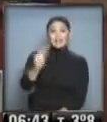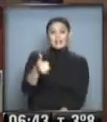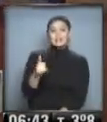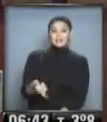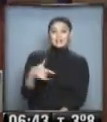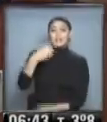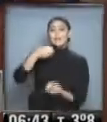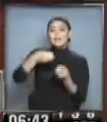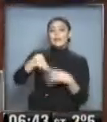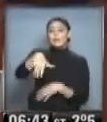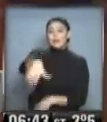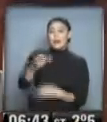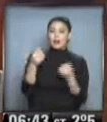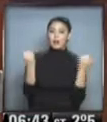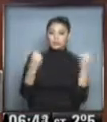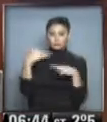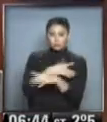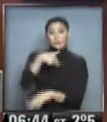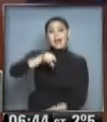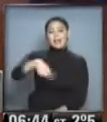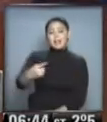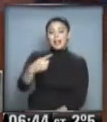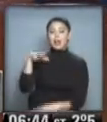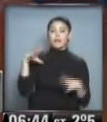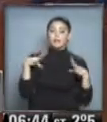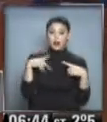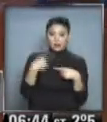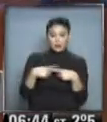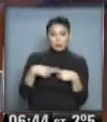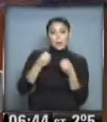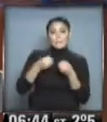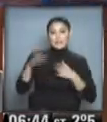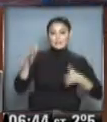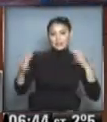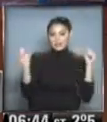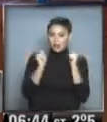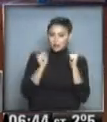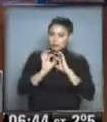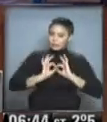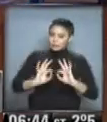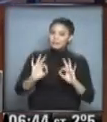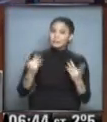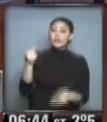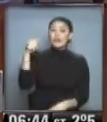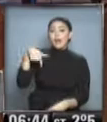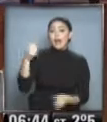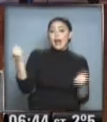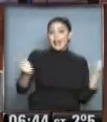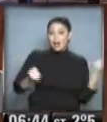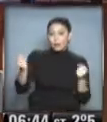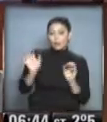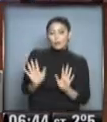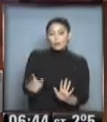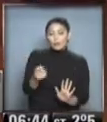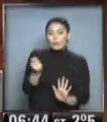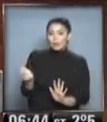movimiento va a comenzar de turistas, mañana día feriado, comienzan las vacaciones de invierno y esto, pero por hoy con pocos camiones, pero vamos a